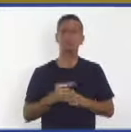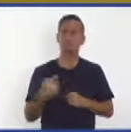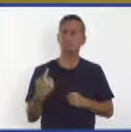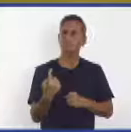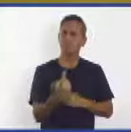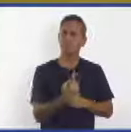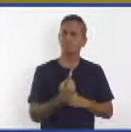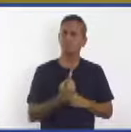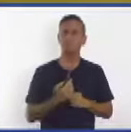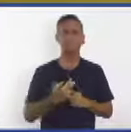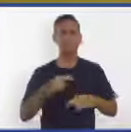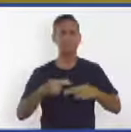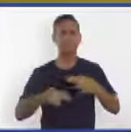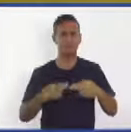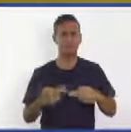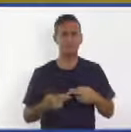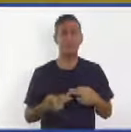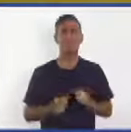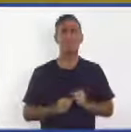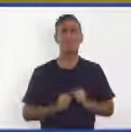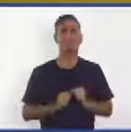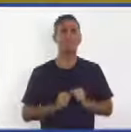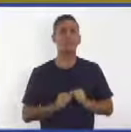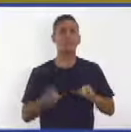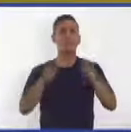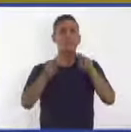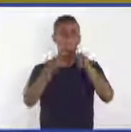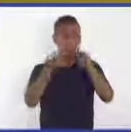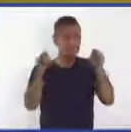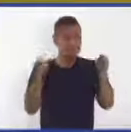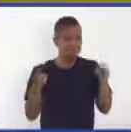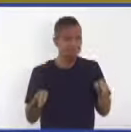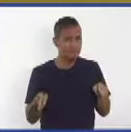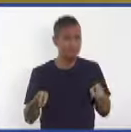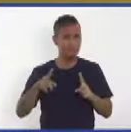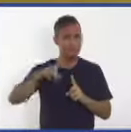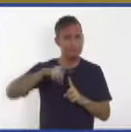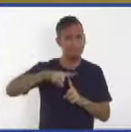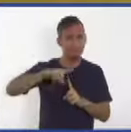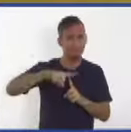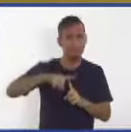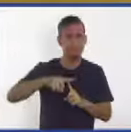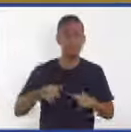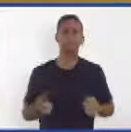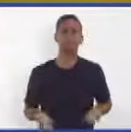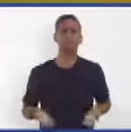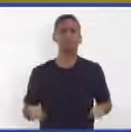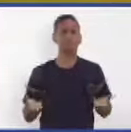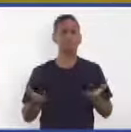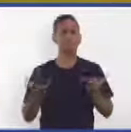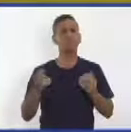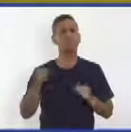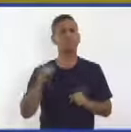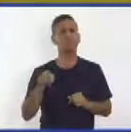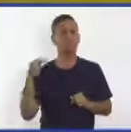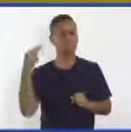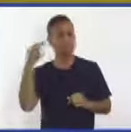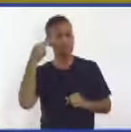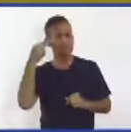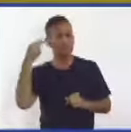estar realizando mediante sistemas de actividades el desarrollo de estas habilidades